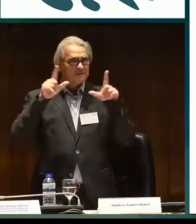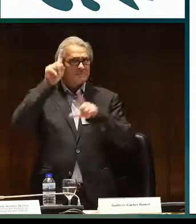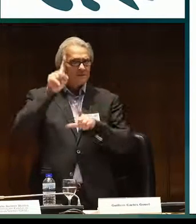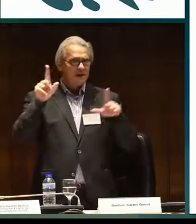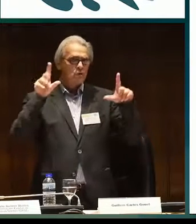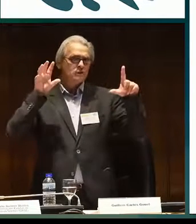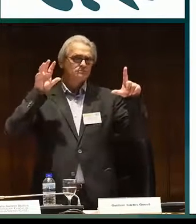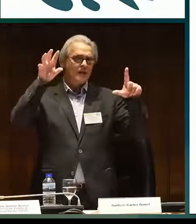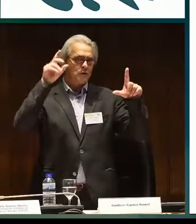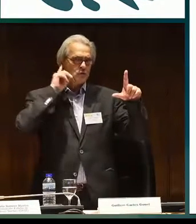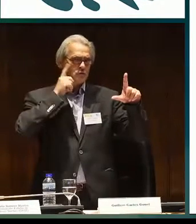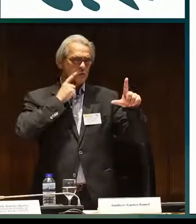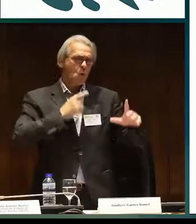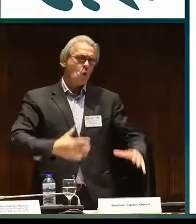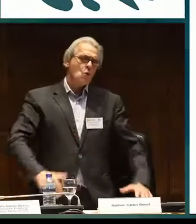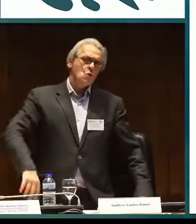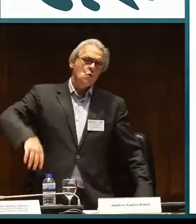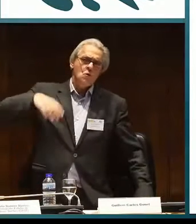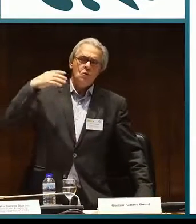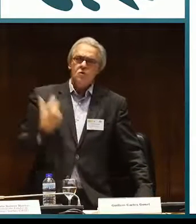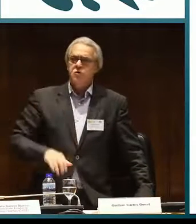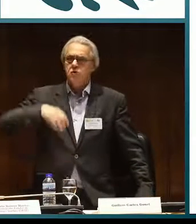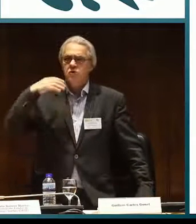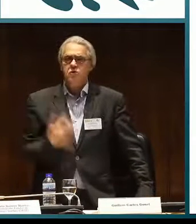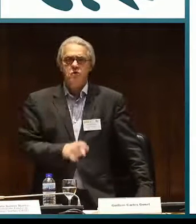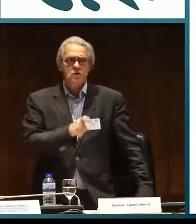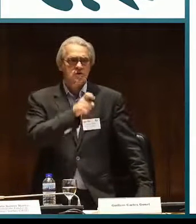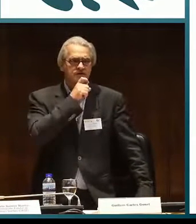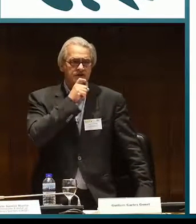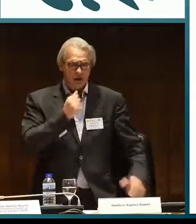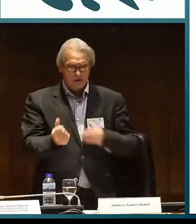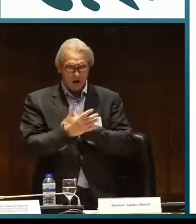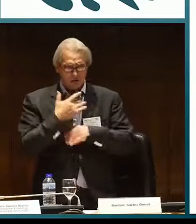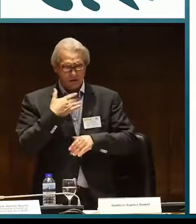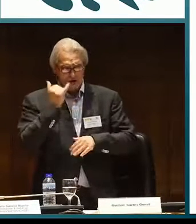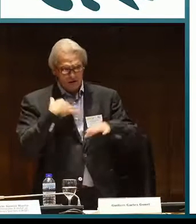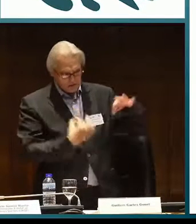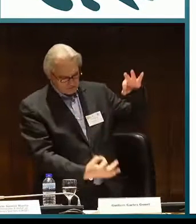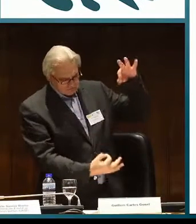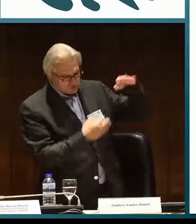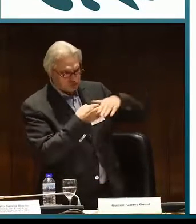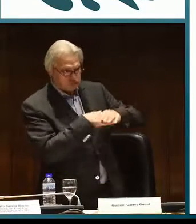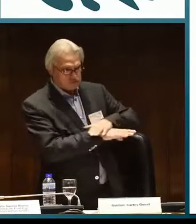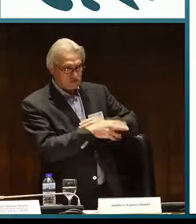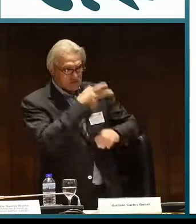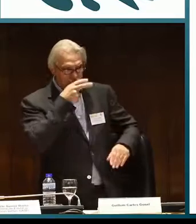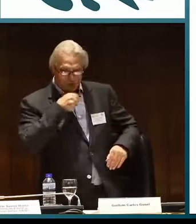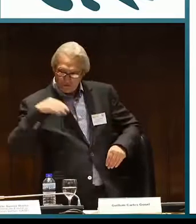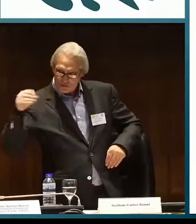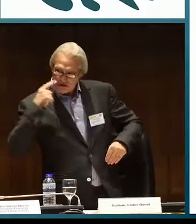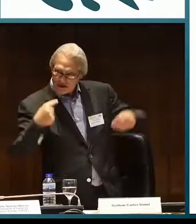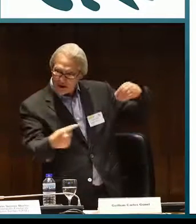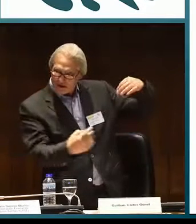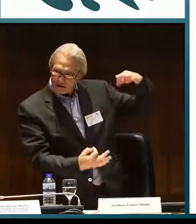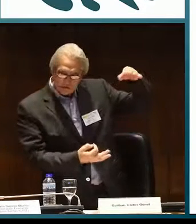y después a Suárez, los presidentes del gobierno, para que incluyesen la lengua de signos en la televisión. Incluso me